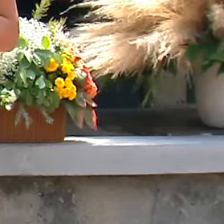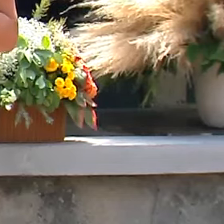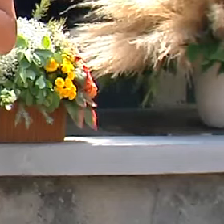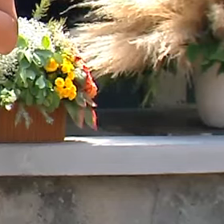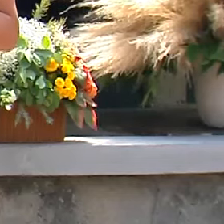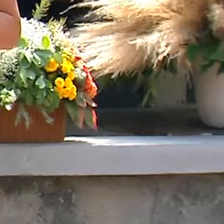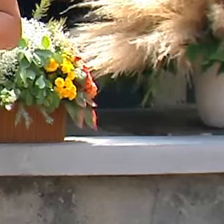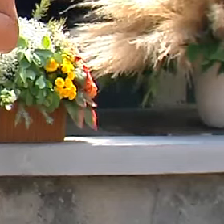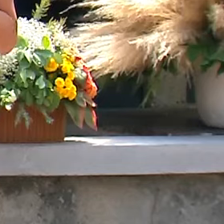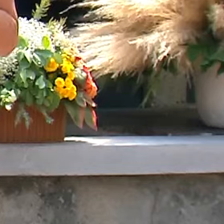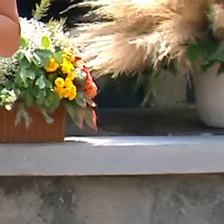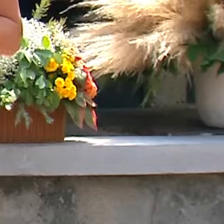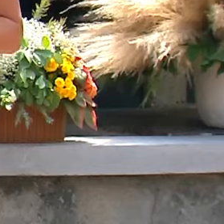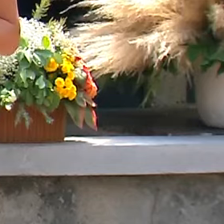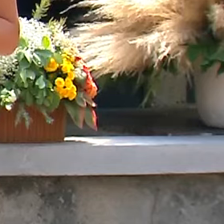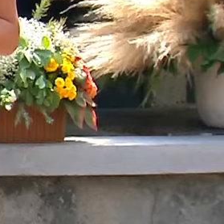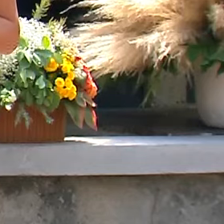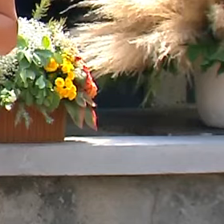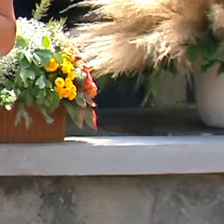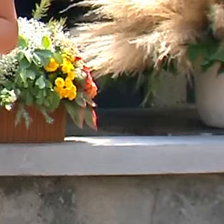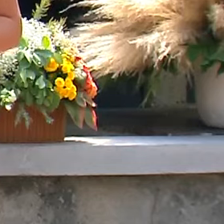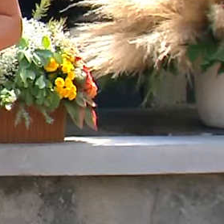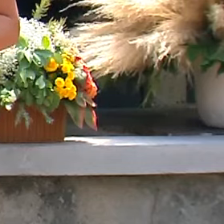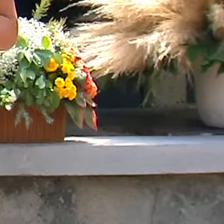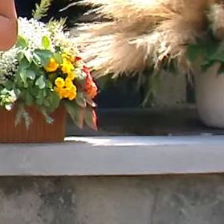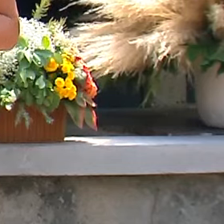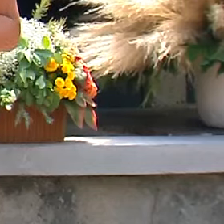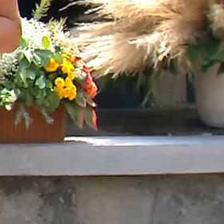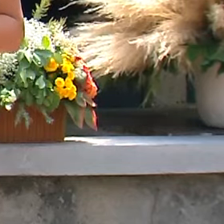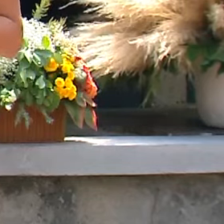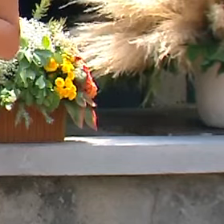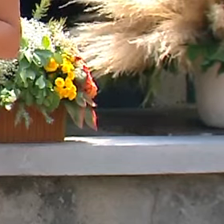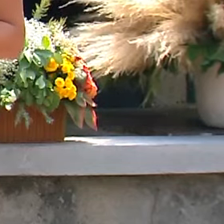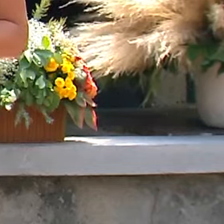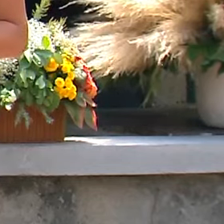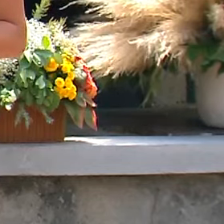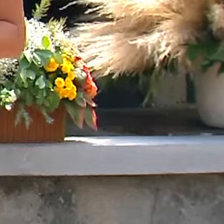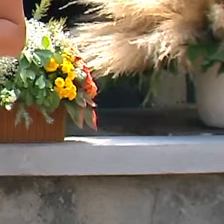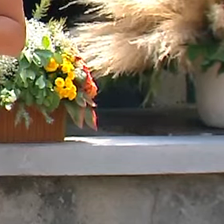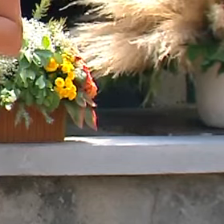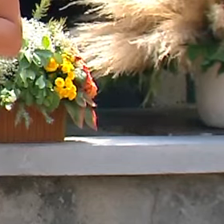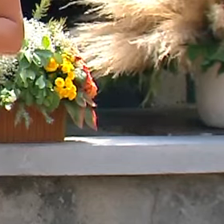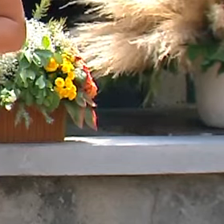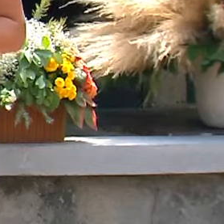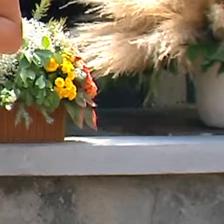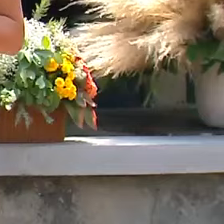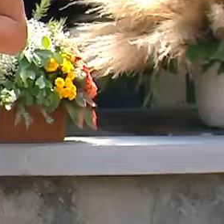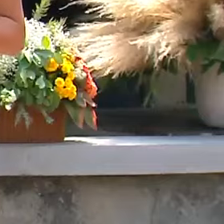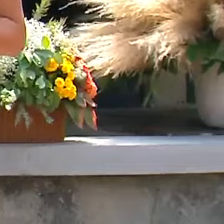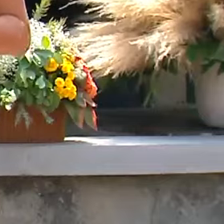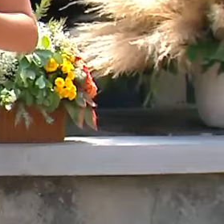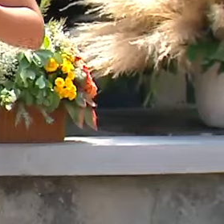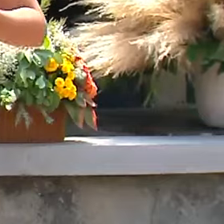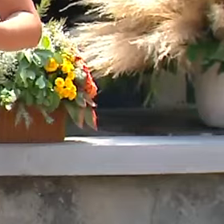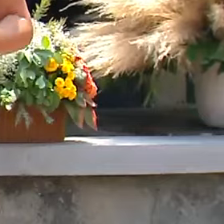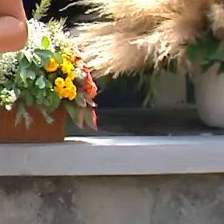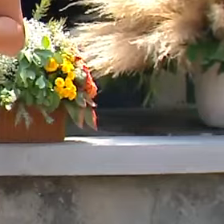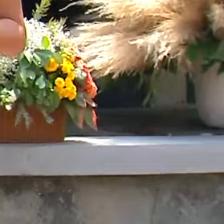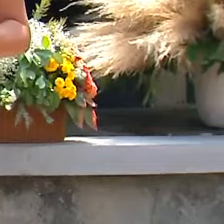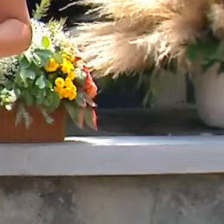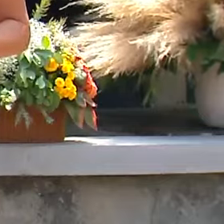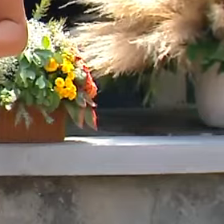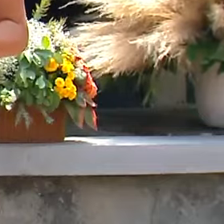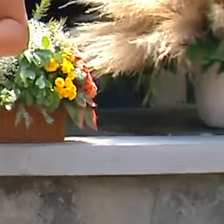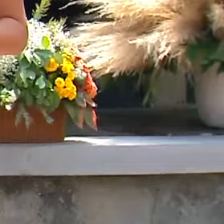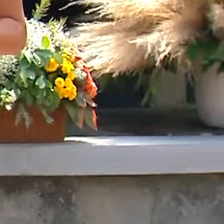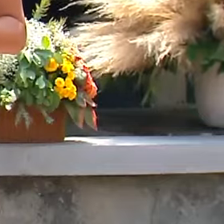mañana, duró aproximadamente 4 horas, desde las 10 de la mañana hasta hace pocos minutos, donde ya se dio este traspaso, donde se